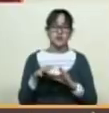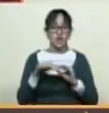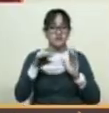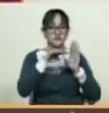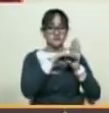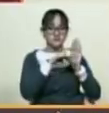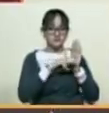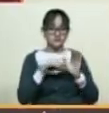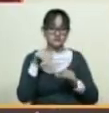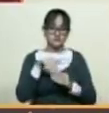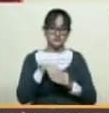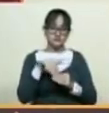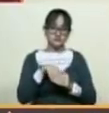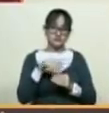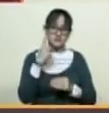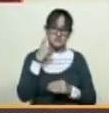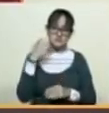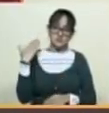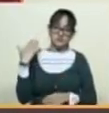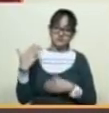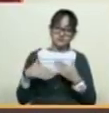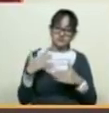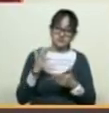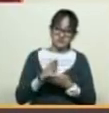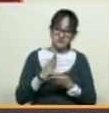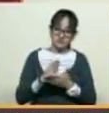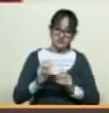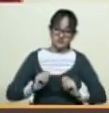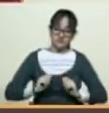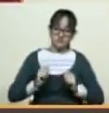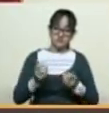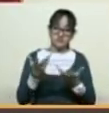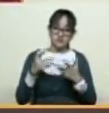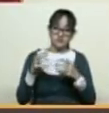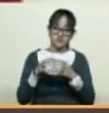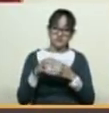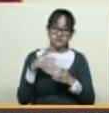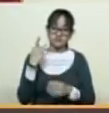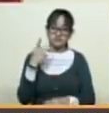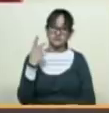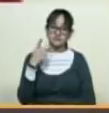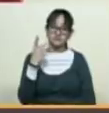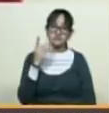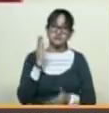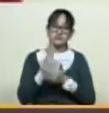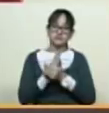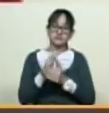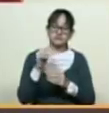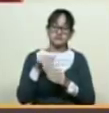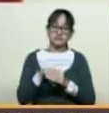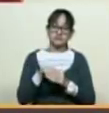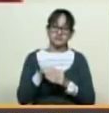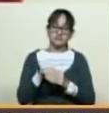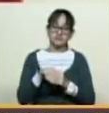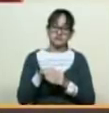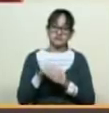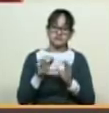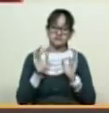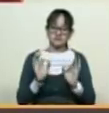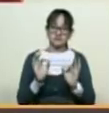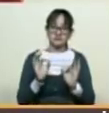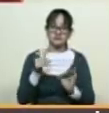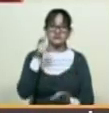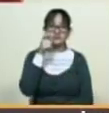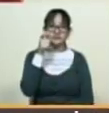garantías electorales que tradicionalmente hemos dado, como es la entrega a las organizaciones con fines políticos del registro electoral definitivo. Tenemos